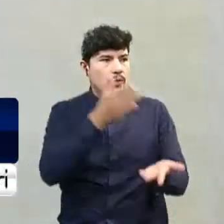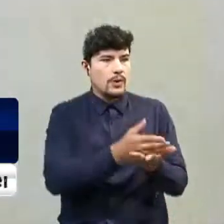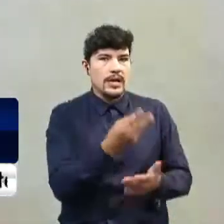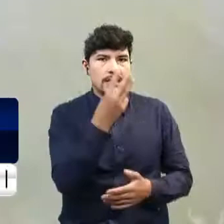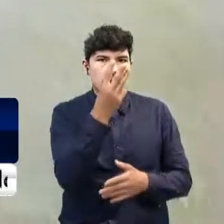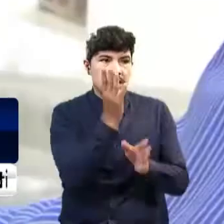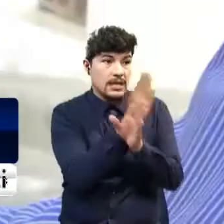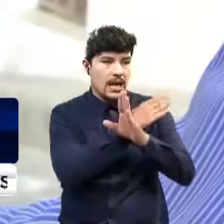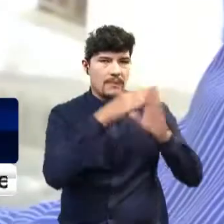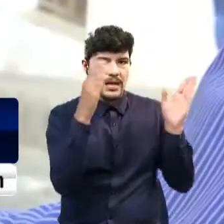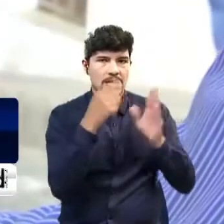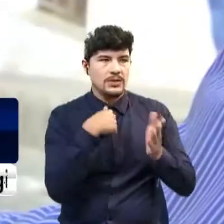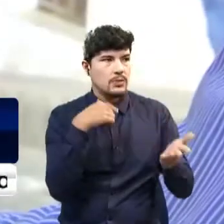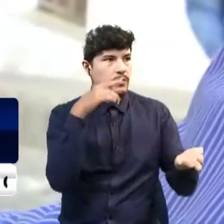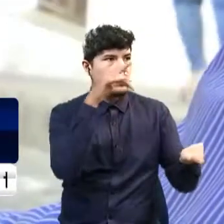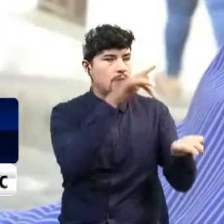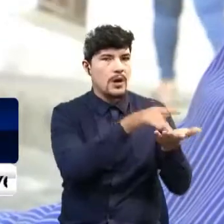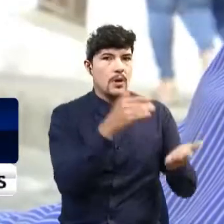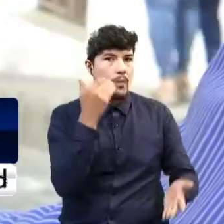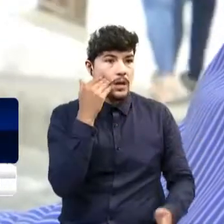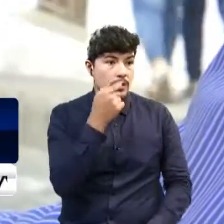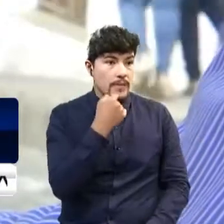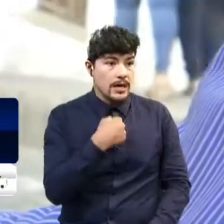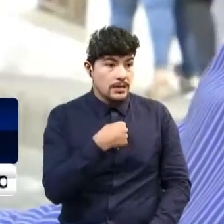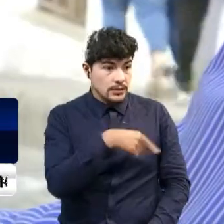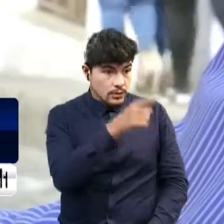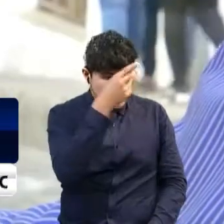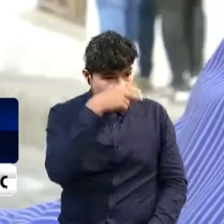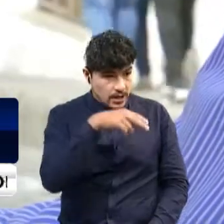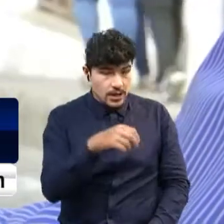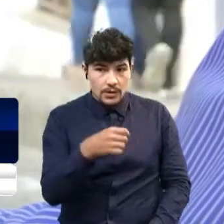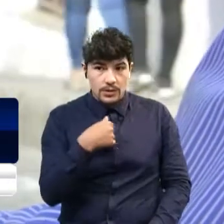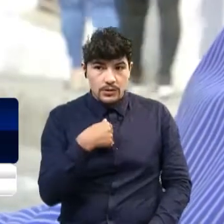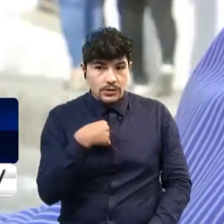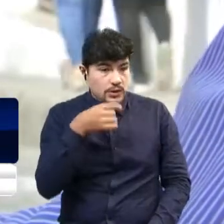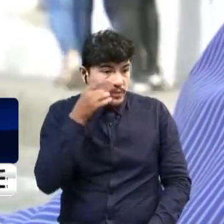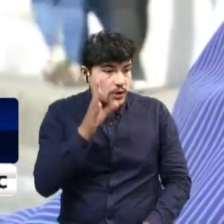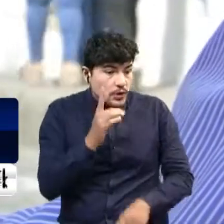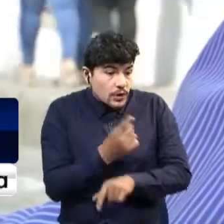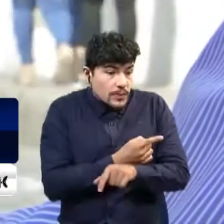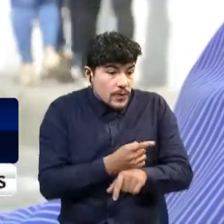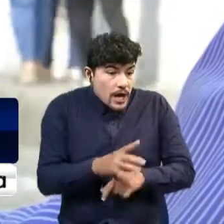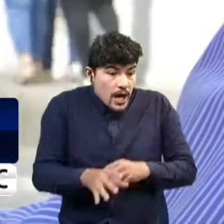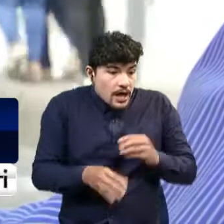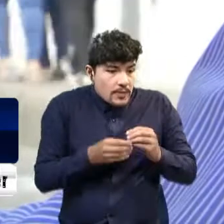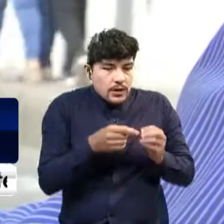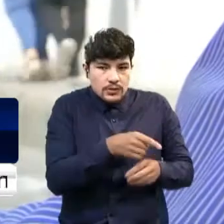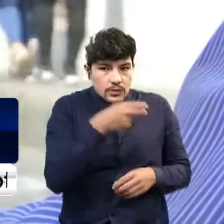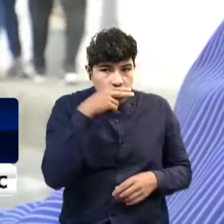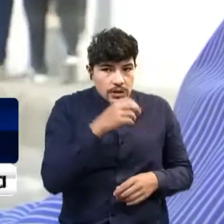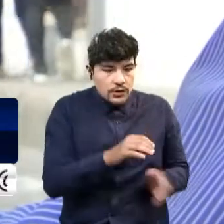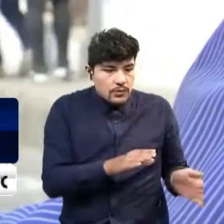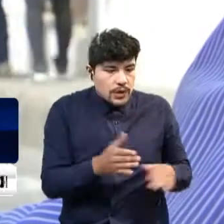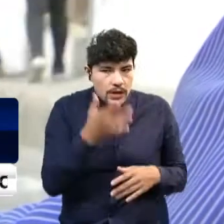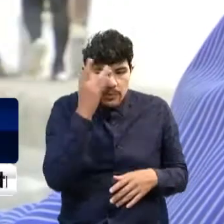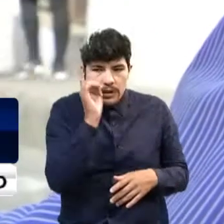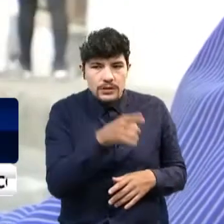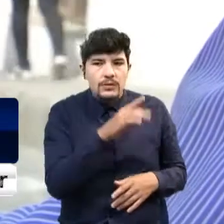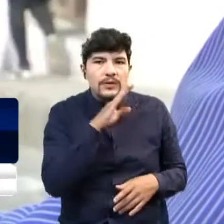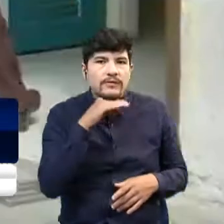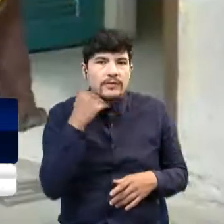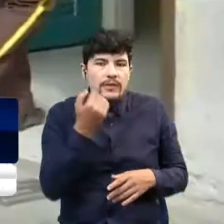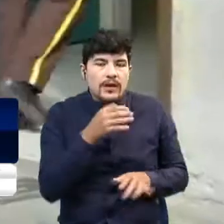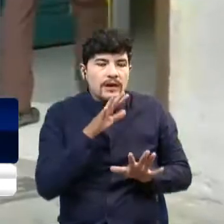3 de la mañana cuando me dijeron que mi hijo donde yo me hubiera demorado otro poquitico más el niño se me muere porque tenía una infección